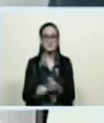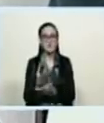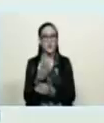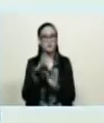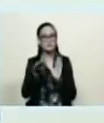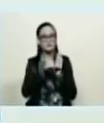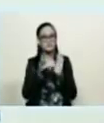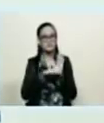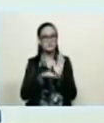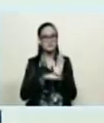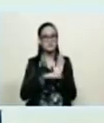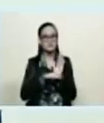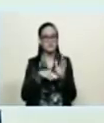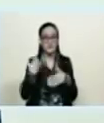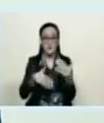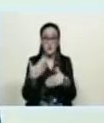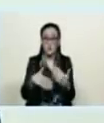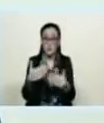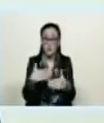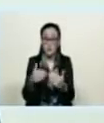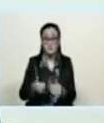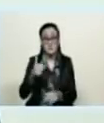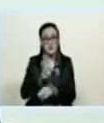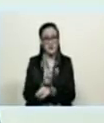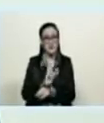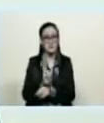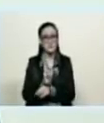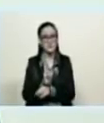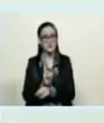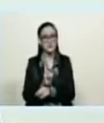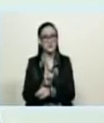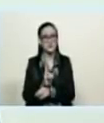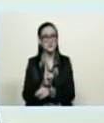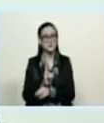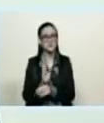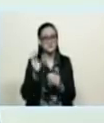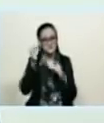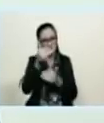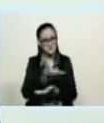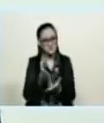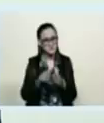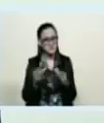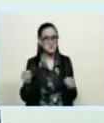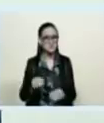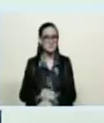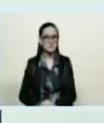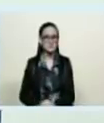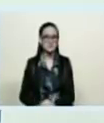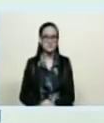los prototipos, acelerar. Atención, superintendente Carlos Quinto.